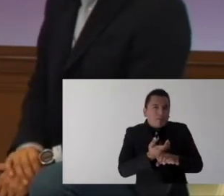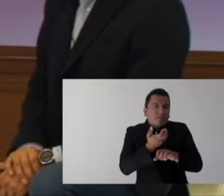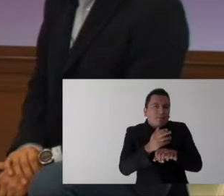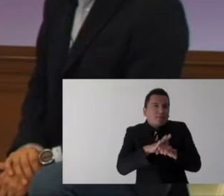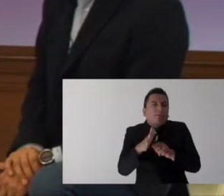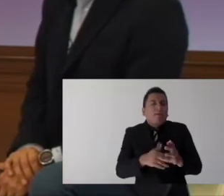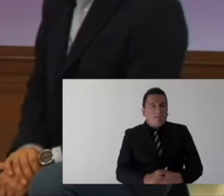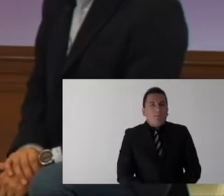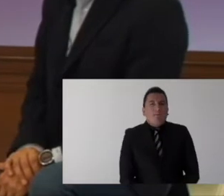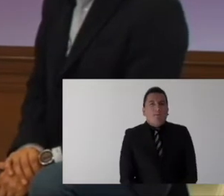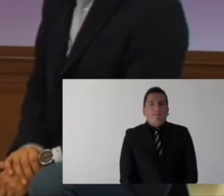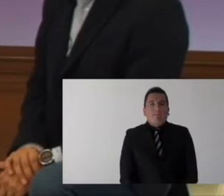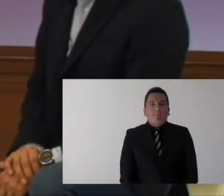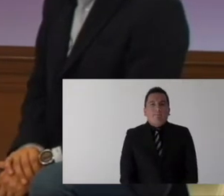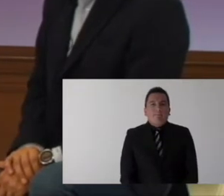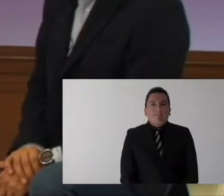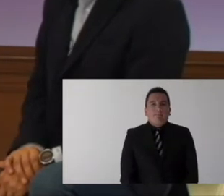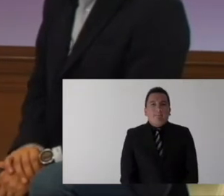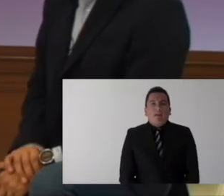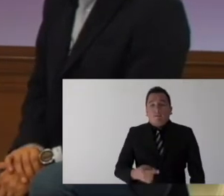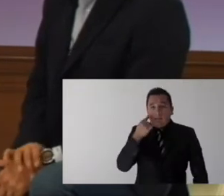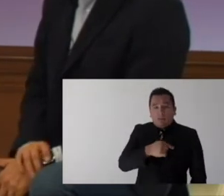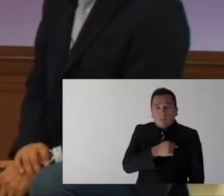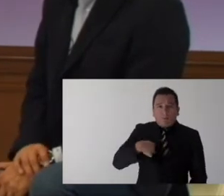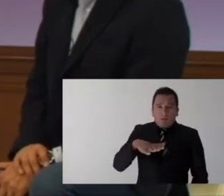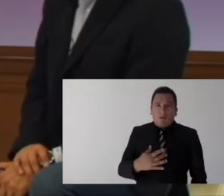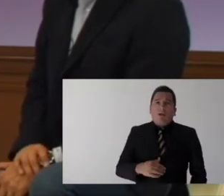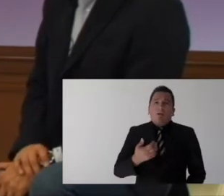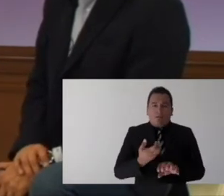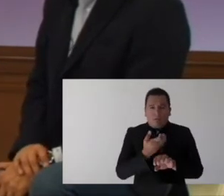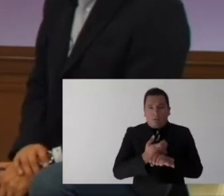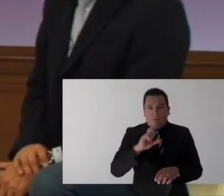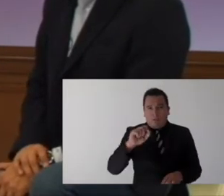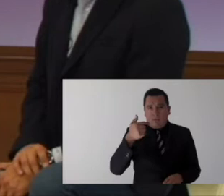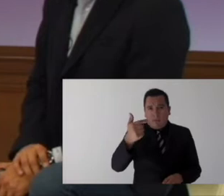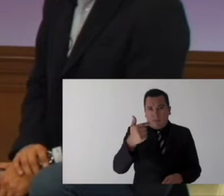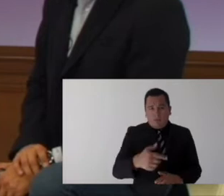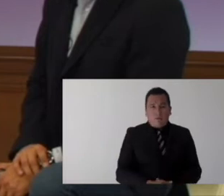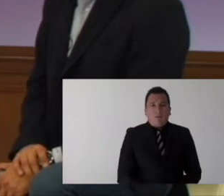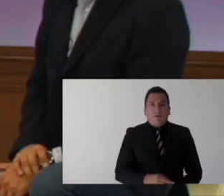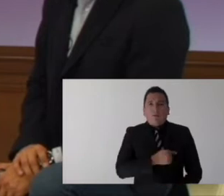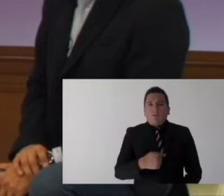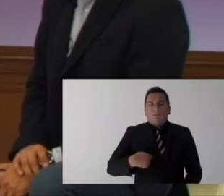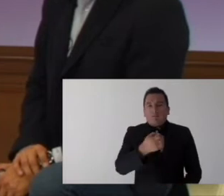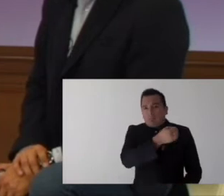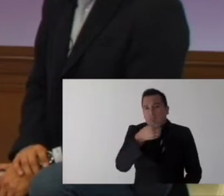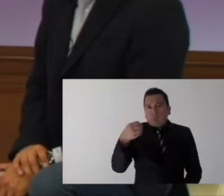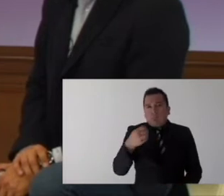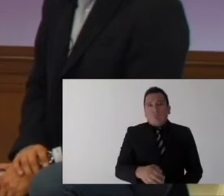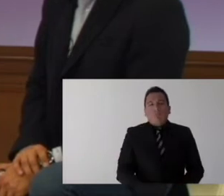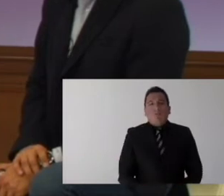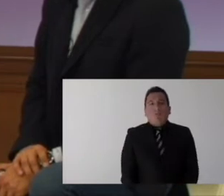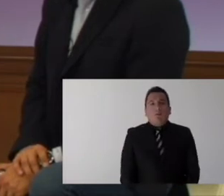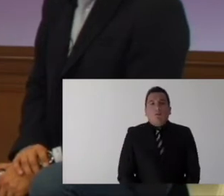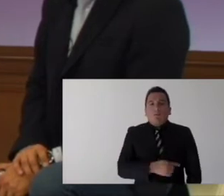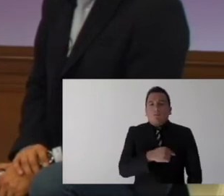Luis? Mira, tenemos presencia en 27 estados hasta el momento. Nos organizamos desde el origen del movimiento,